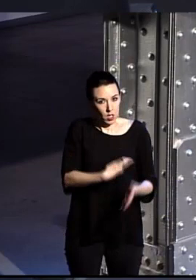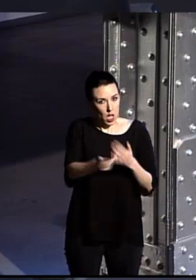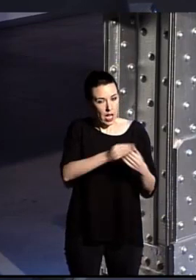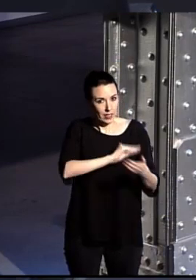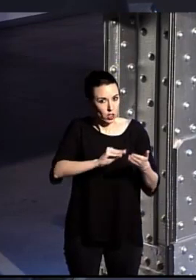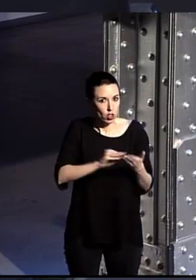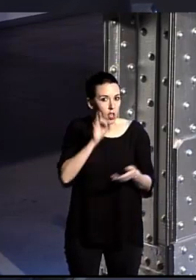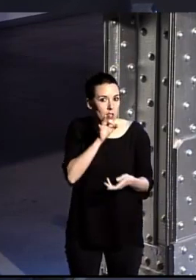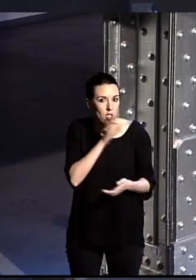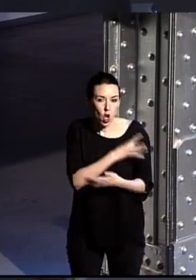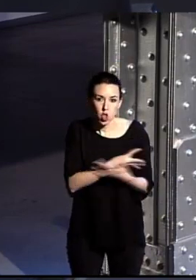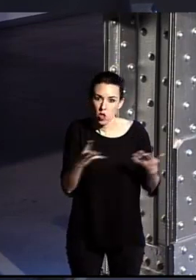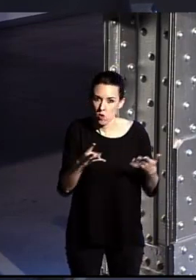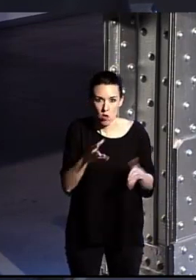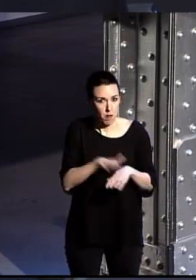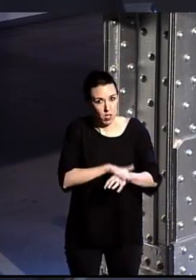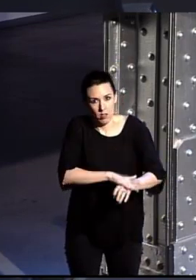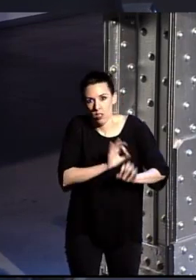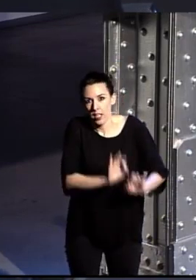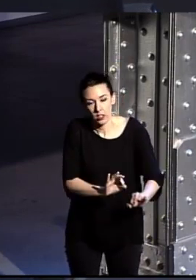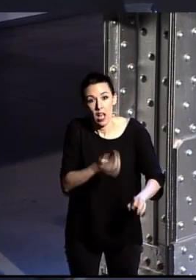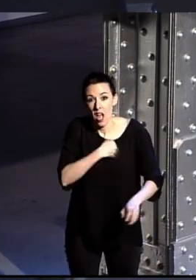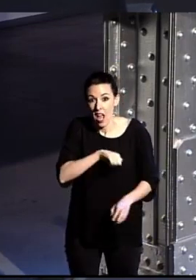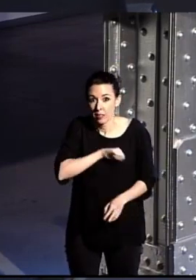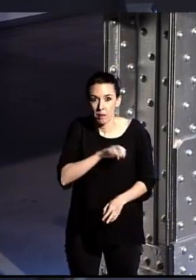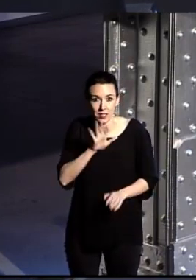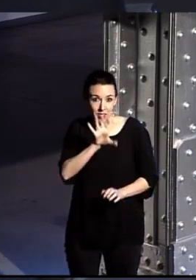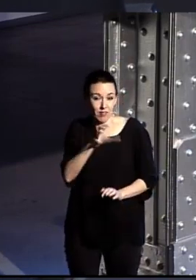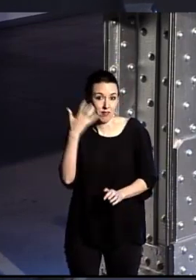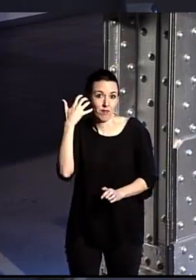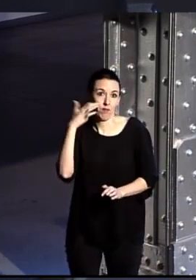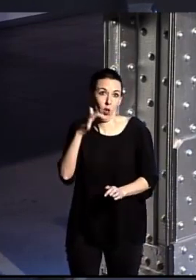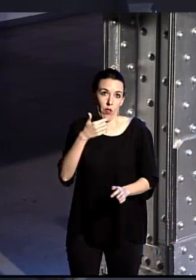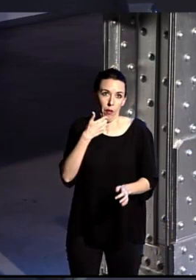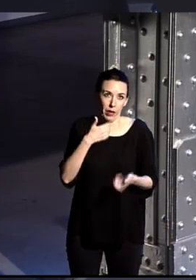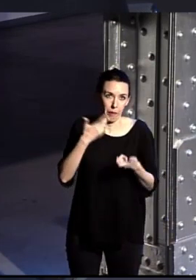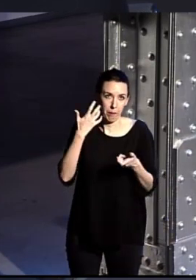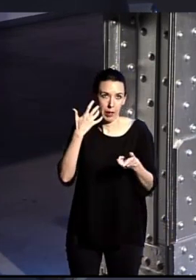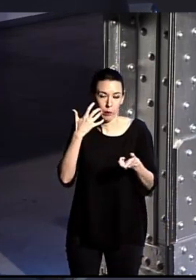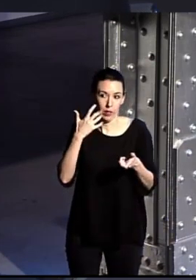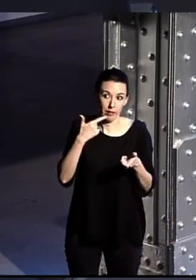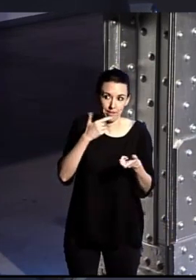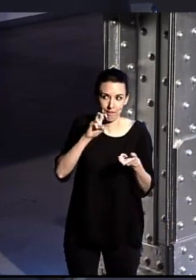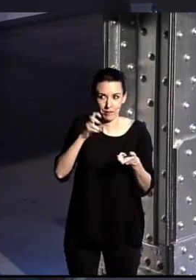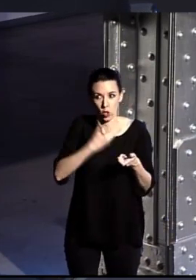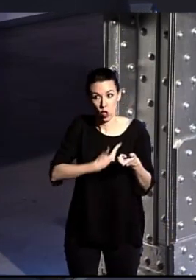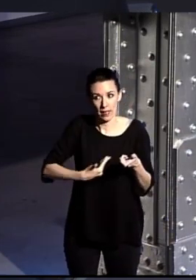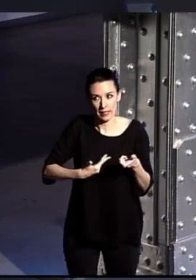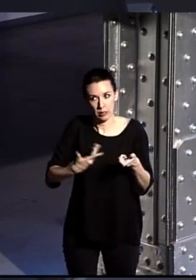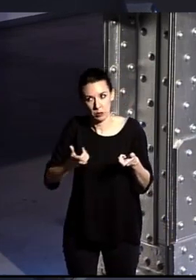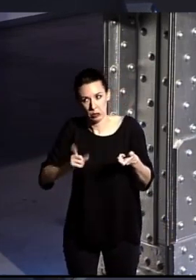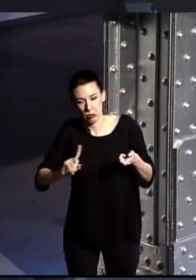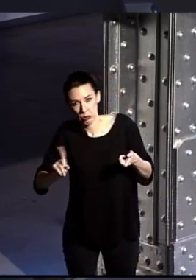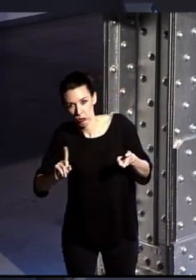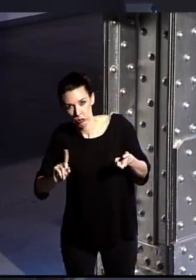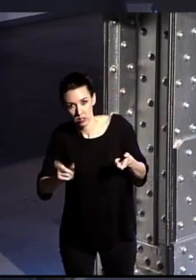escritores del XIX. Y como España es un país tan peculiar, por no decir otro adjetivo más contundente,